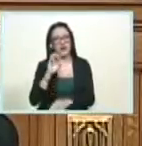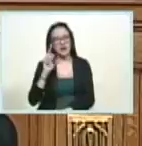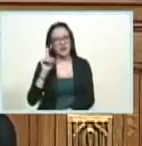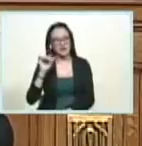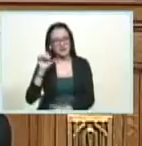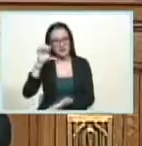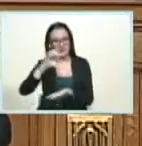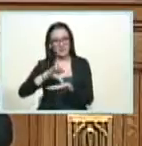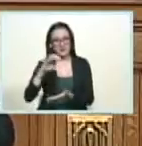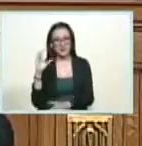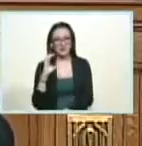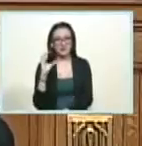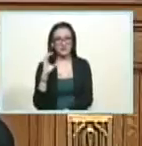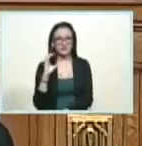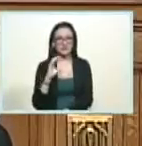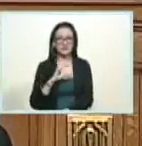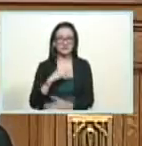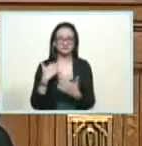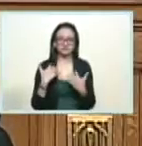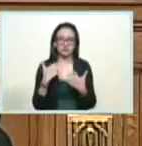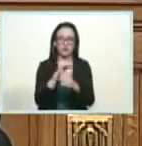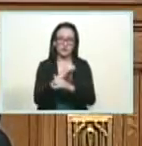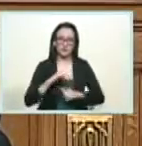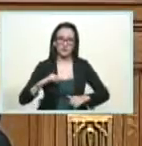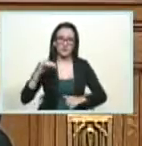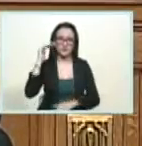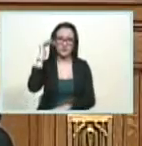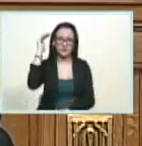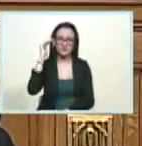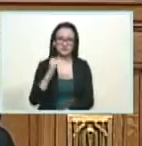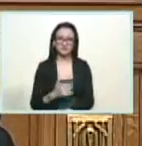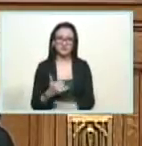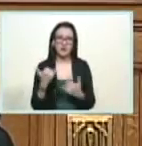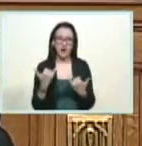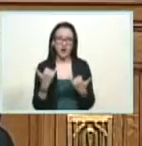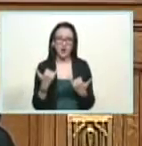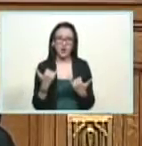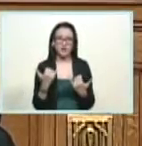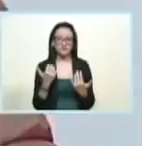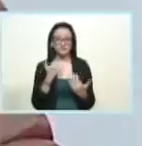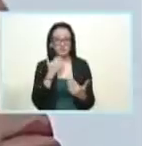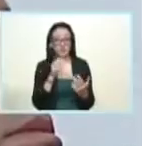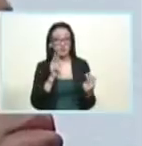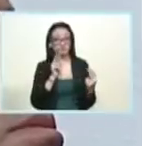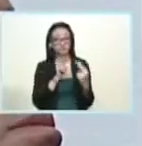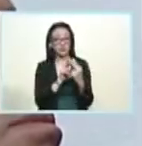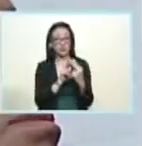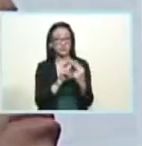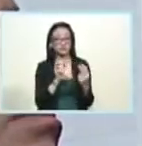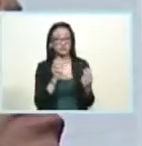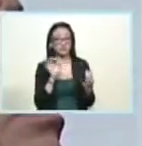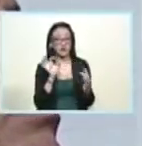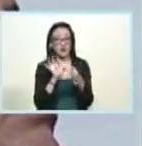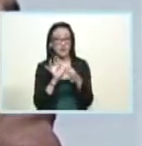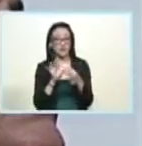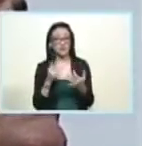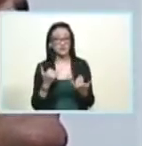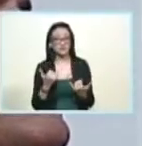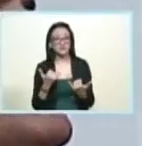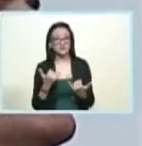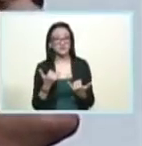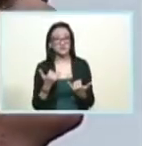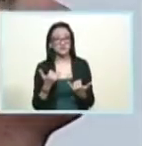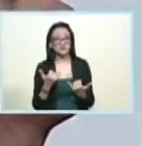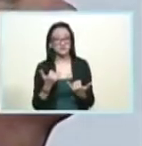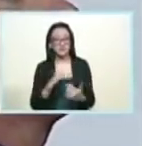Capital, querida Fuerza Armada Nacional Bolivariana, ahora vamos a tener un encuentro de mucho sentimiento y mucha